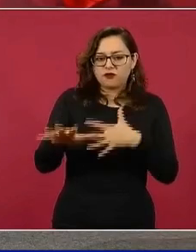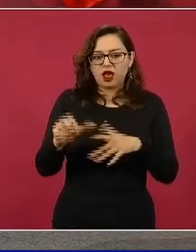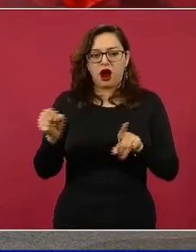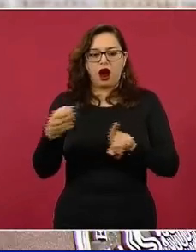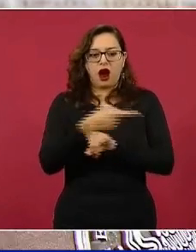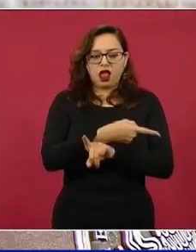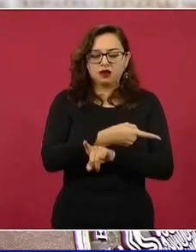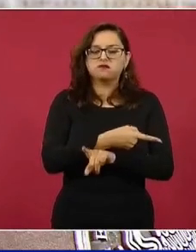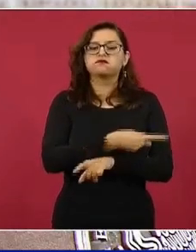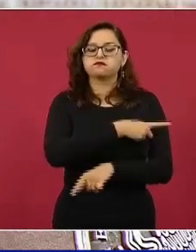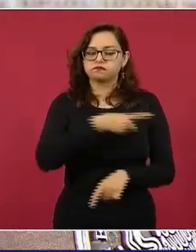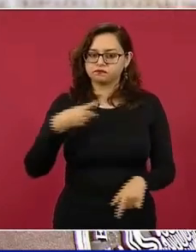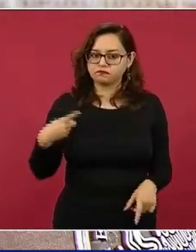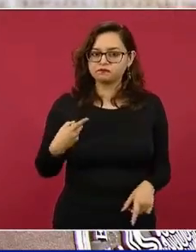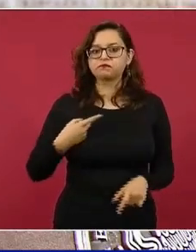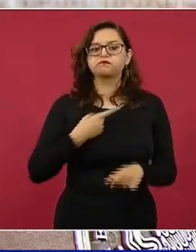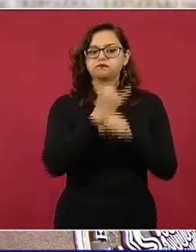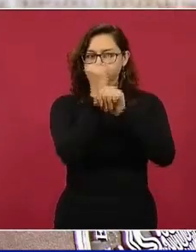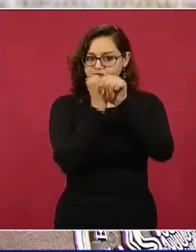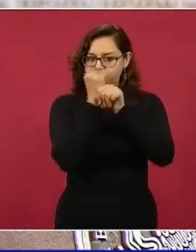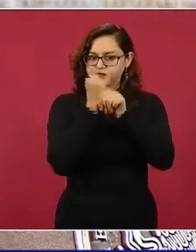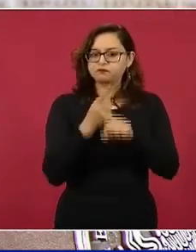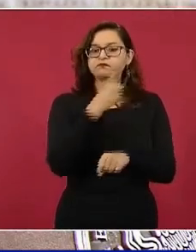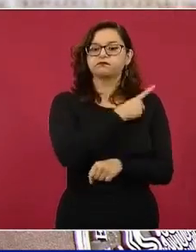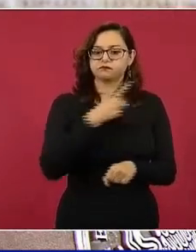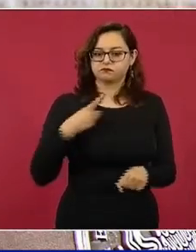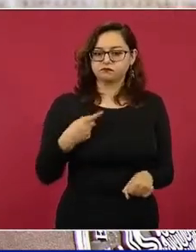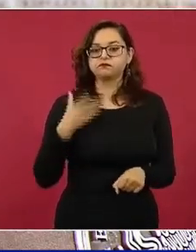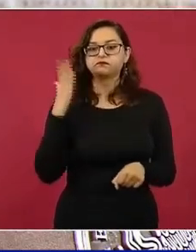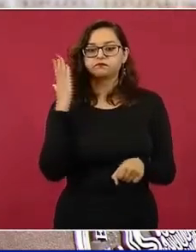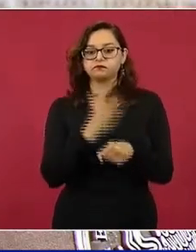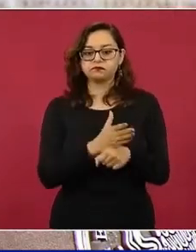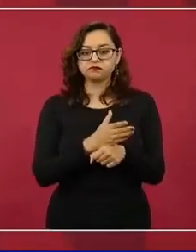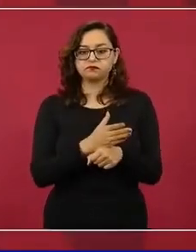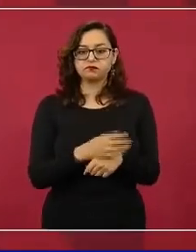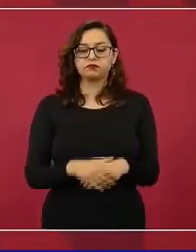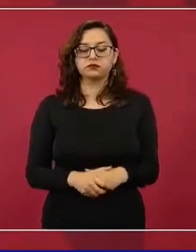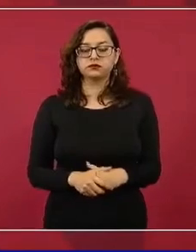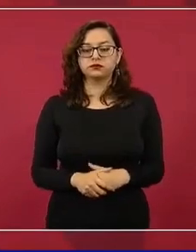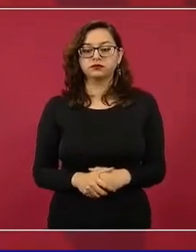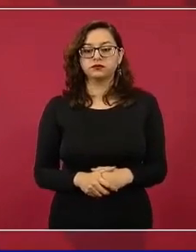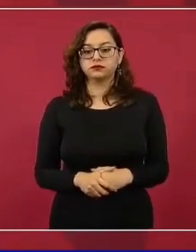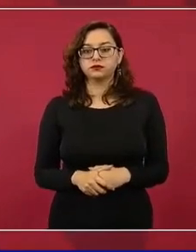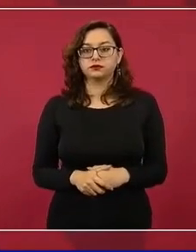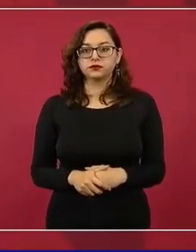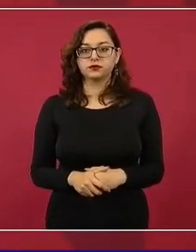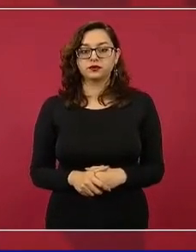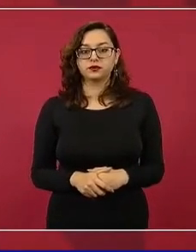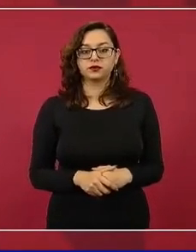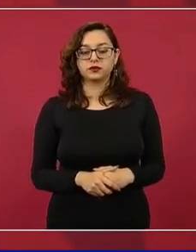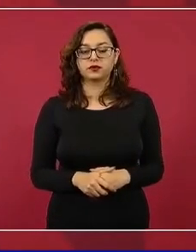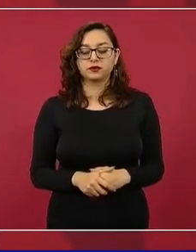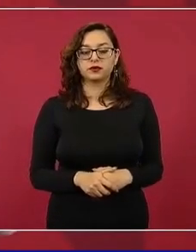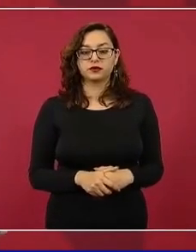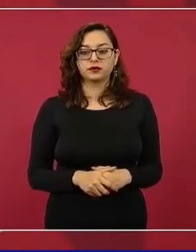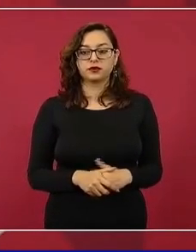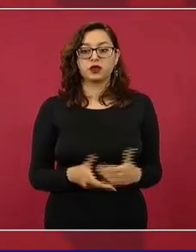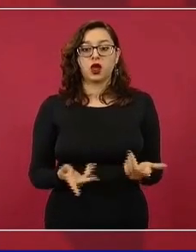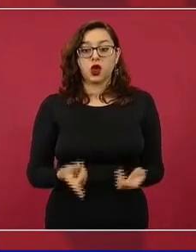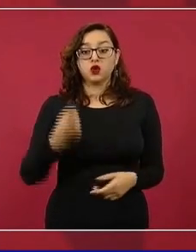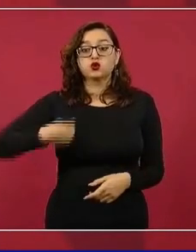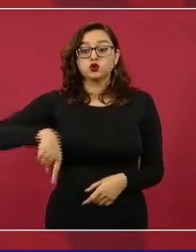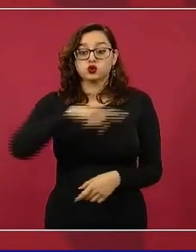bienes de las trabajadoras y de los trabajadores. Consolidar la democracia dentro de nuestra